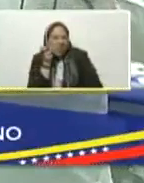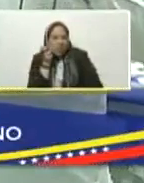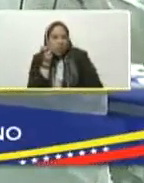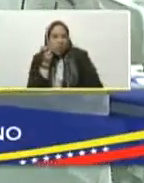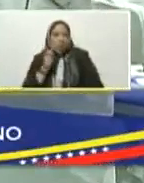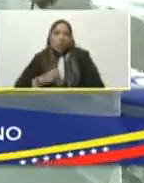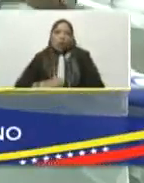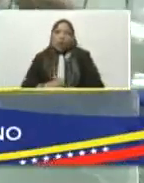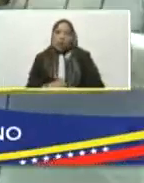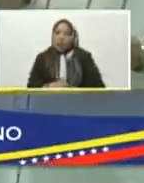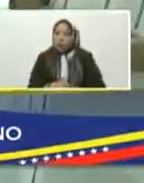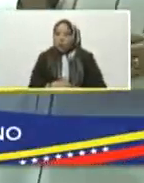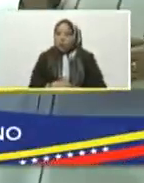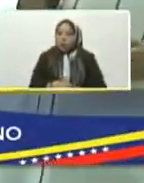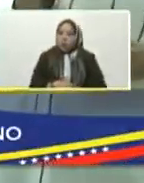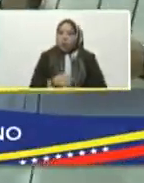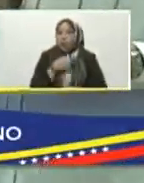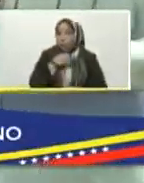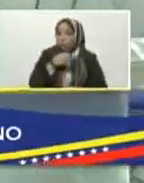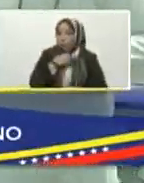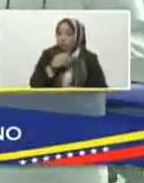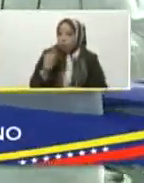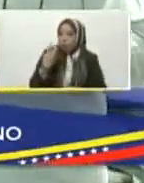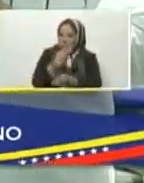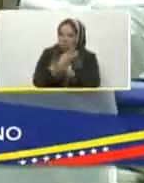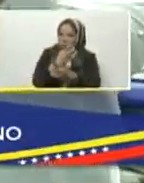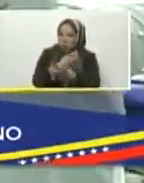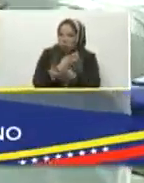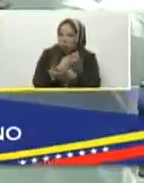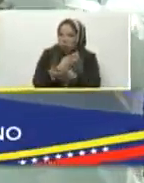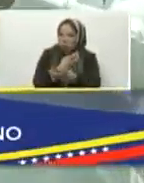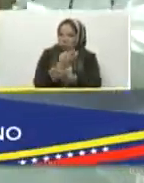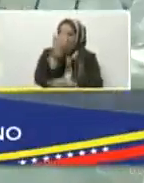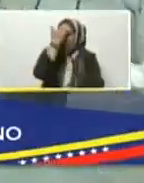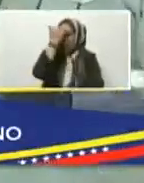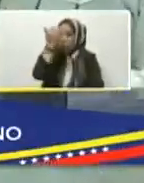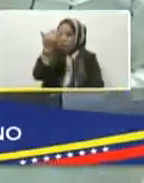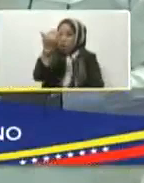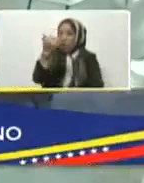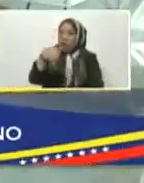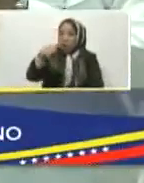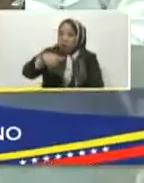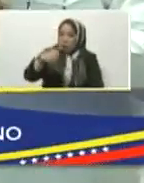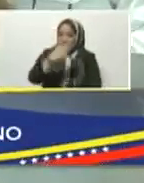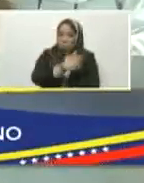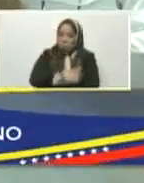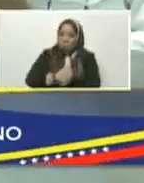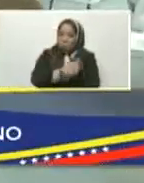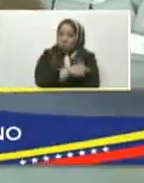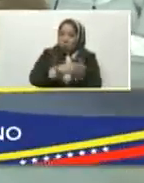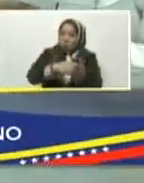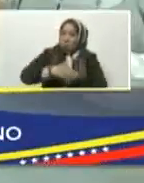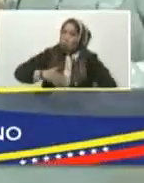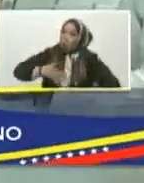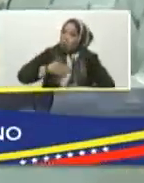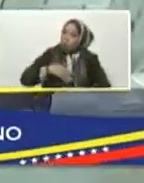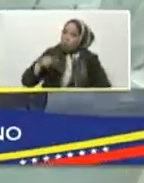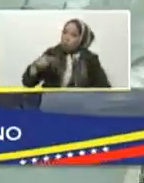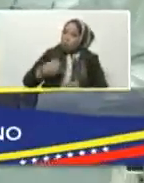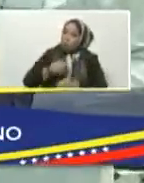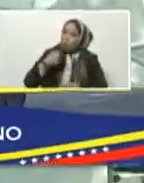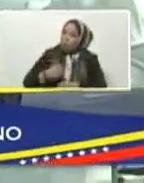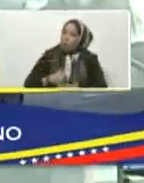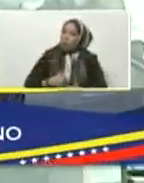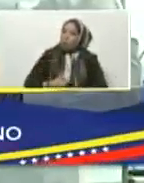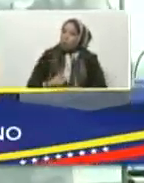En MGI. Ajá, eso me gusta, correcto. Y ahora estás al frente de este hospital. De este hospital. ¿Cómo te sientes aquí al frente de este hospital? Bueno,